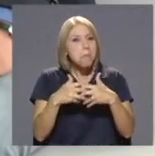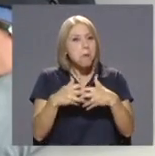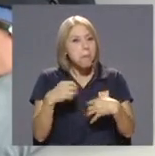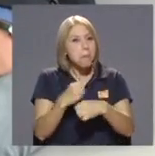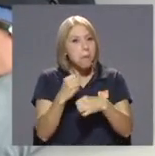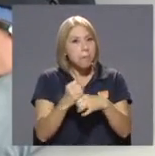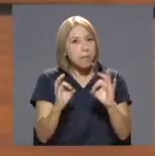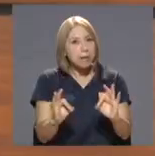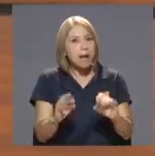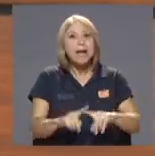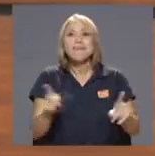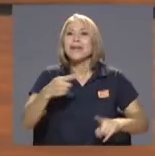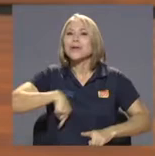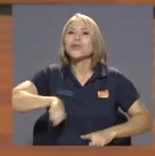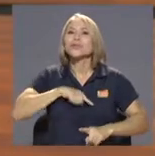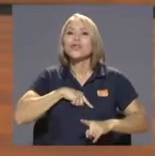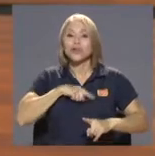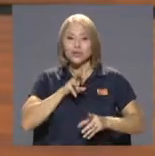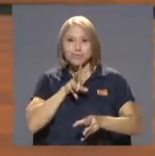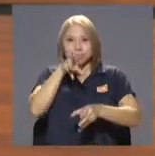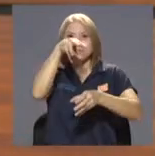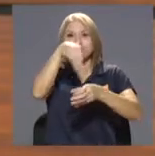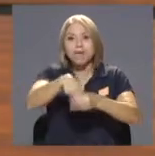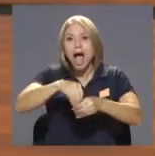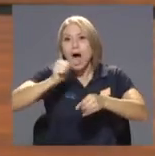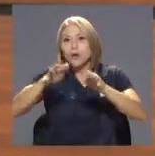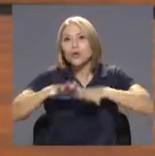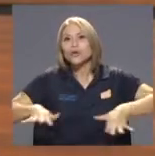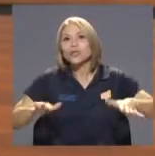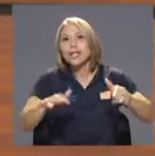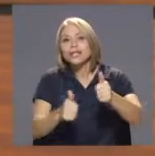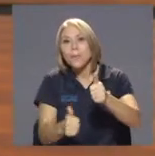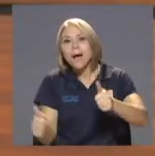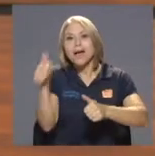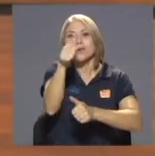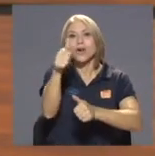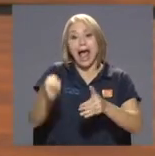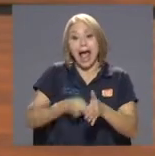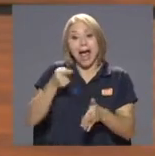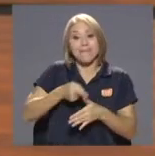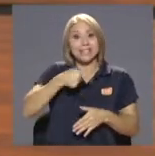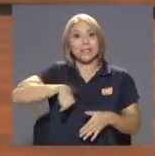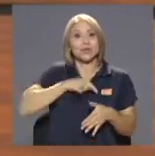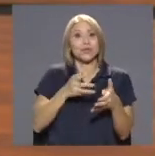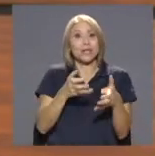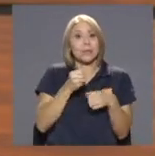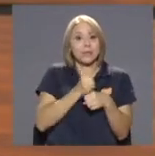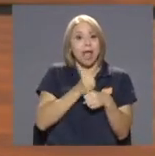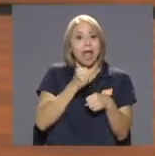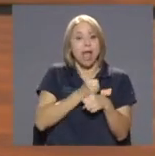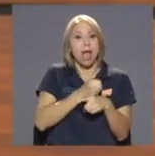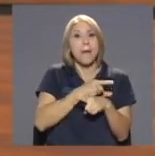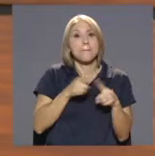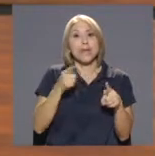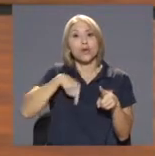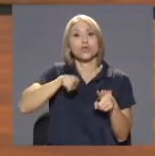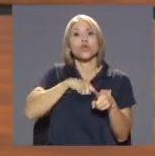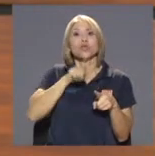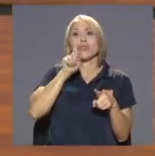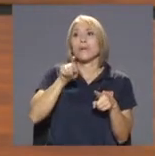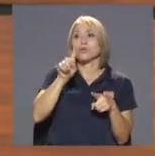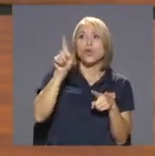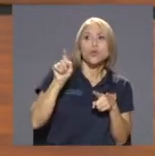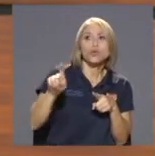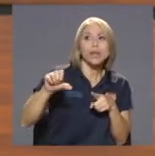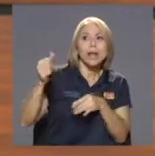pertenecemos a un contexto mayor. Entonces, a veces queremos hacer algo y se nos queda pegado por alguna otra institución del Estado a la que debemos consultar o a la